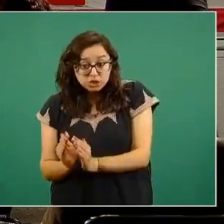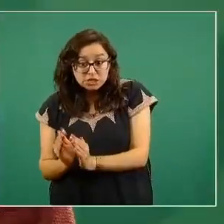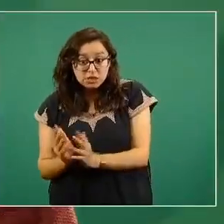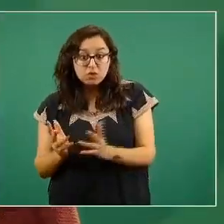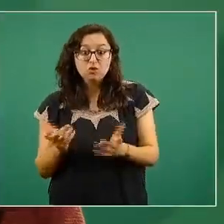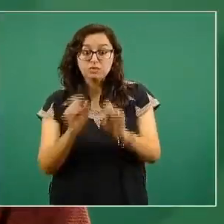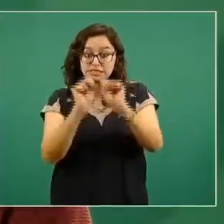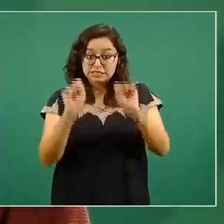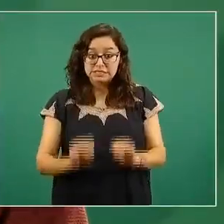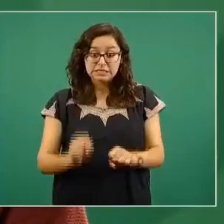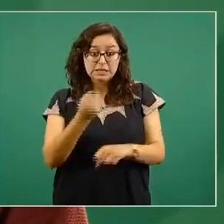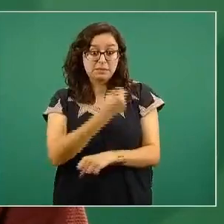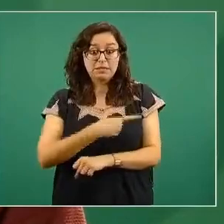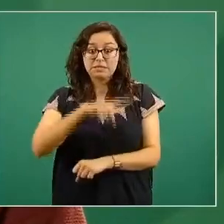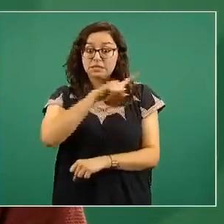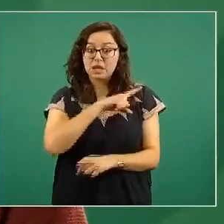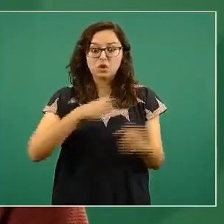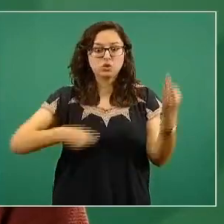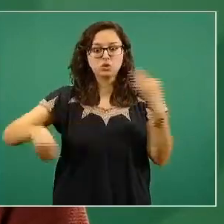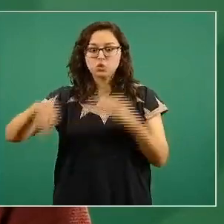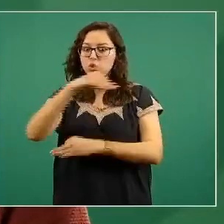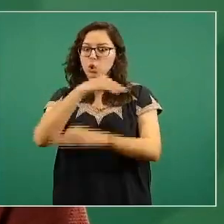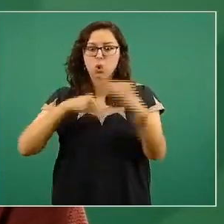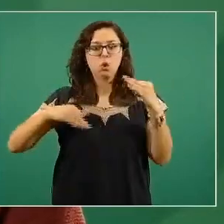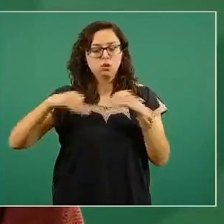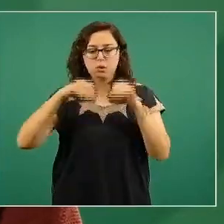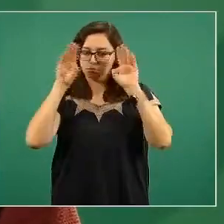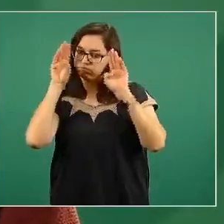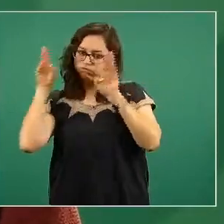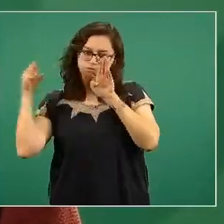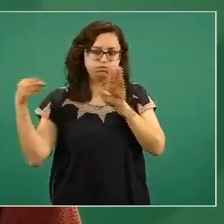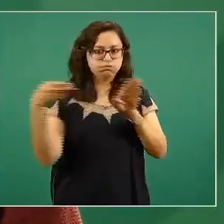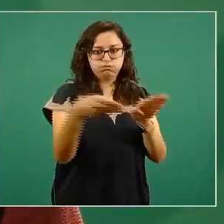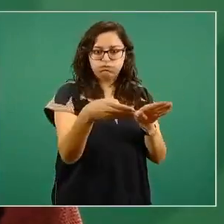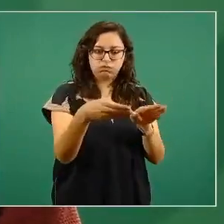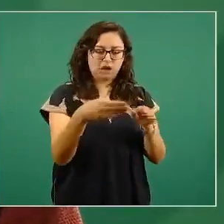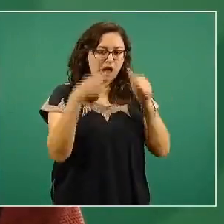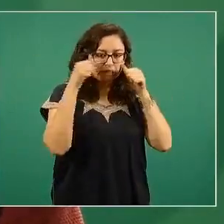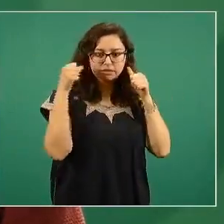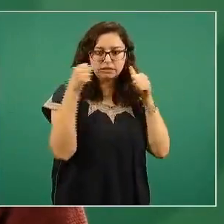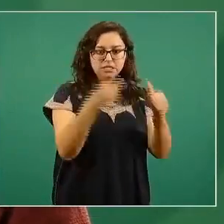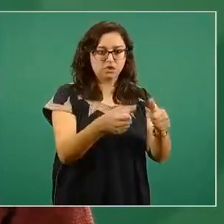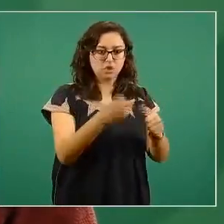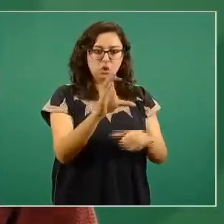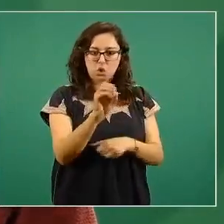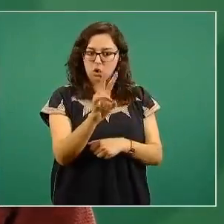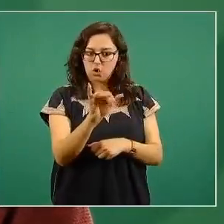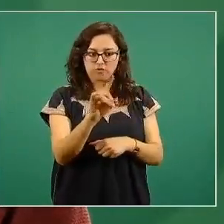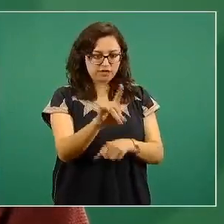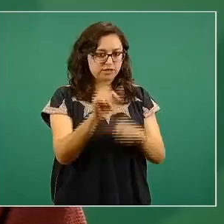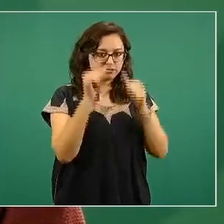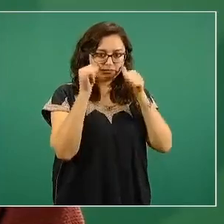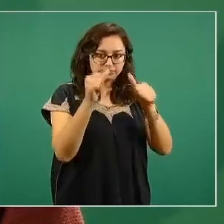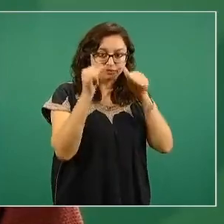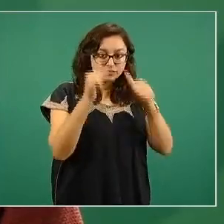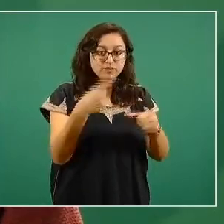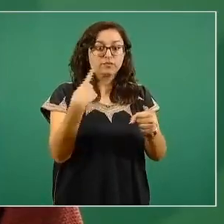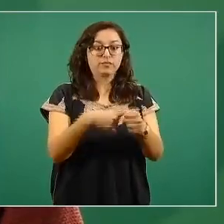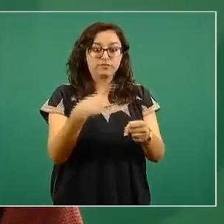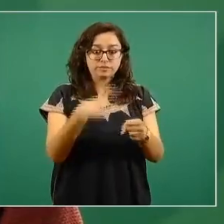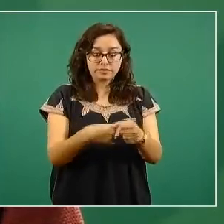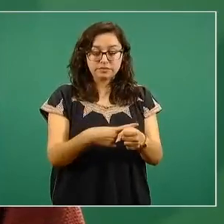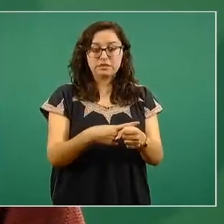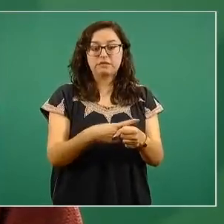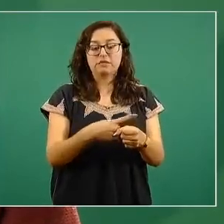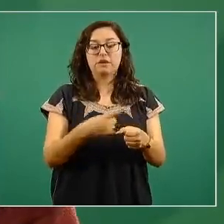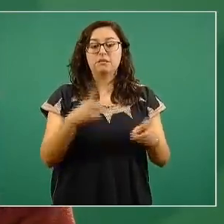pequeños, han tenido que priorizar la atención de las personas con COVID, o de hecho las personas con enfermedad respiratoria